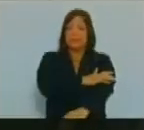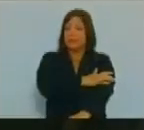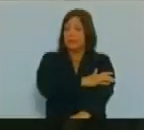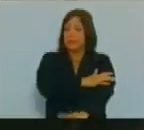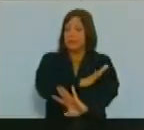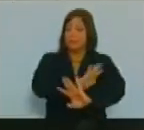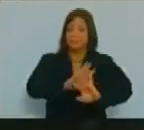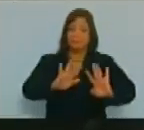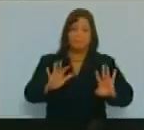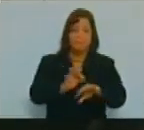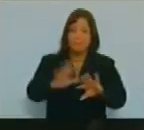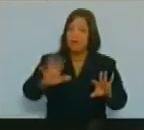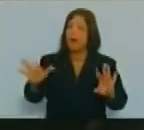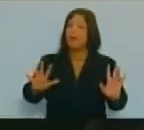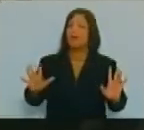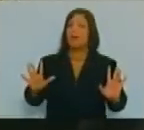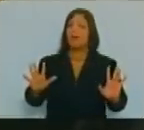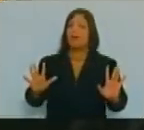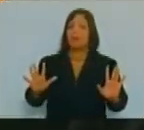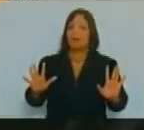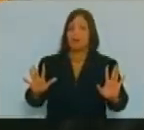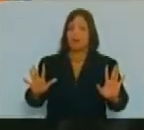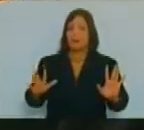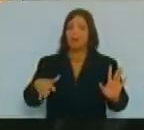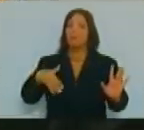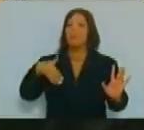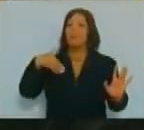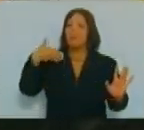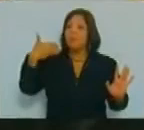era para que nosotros